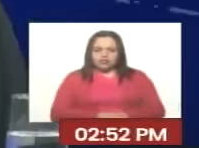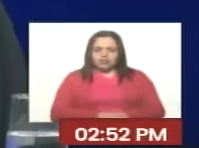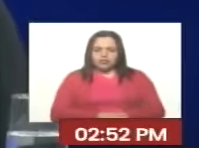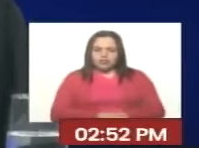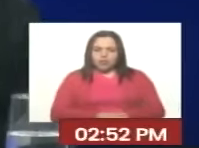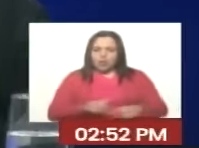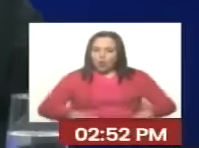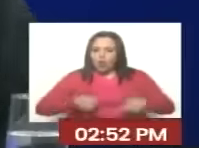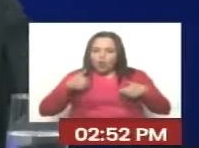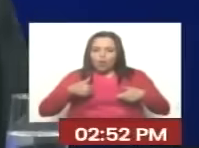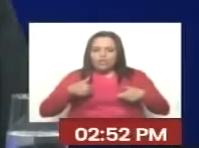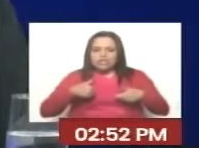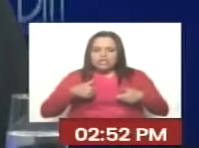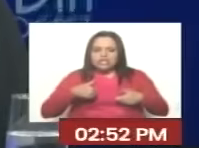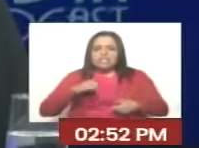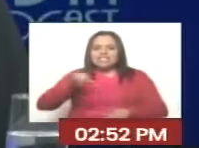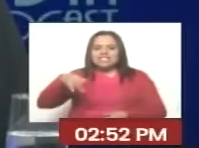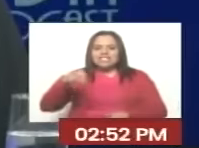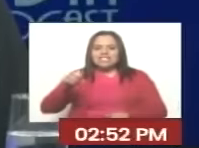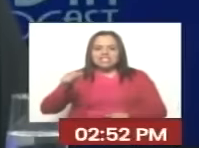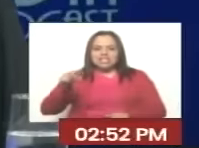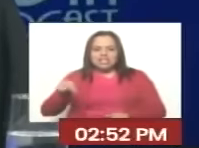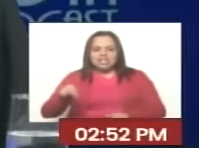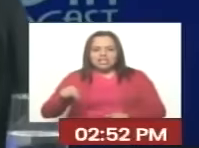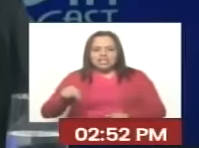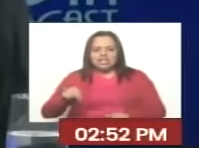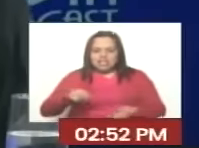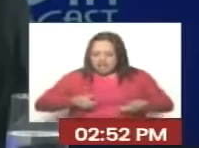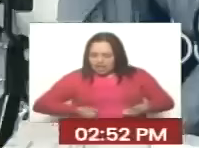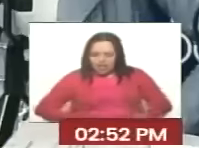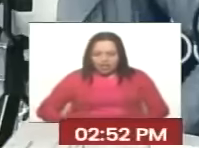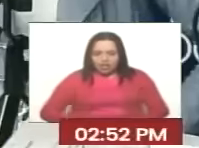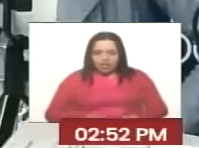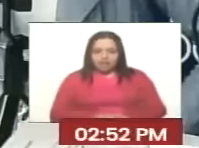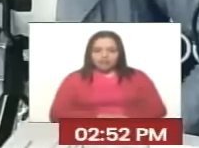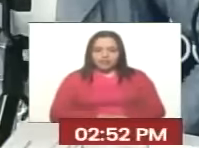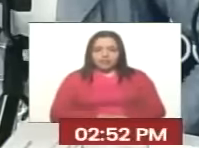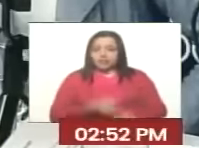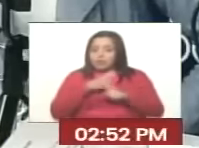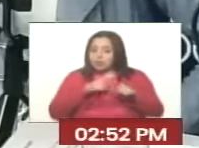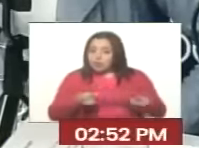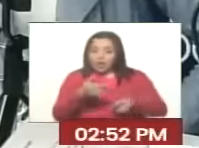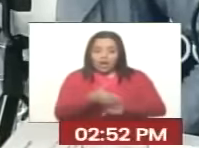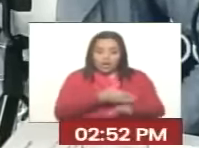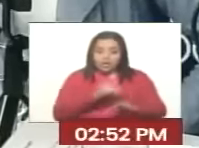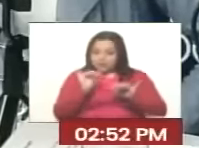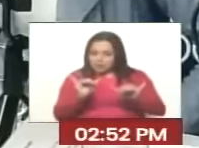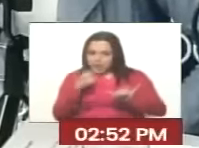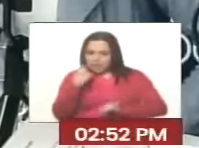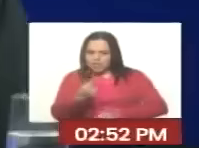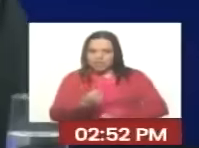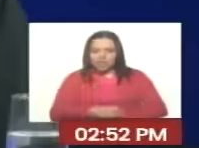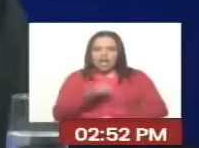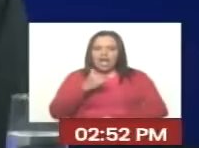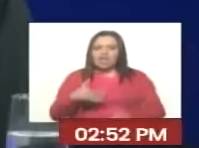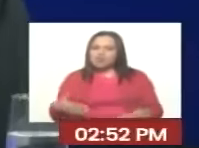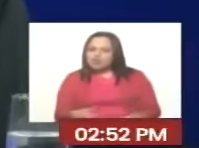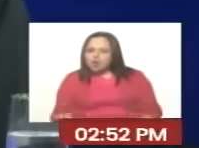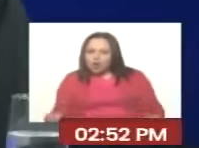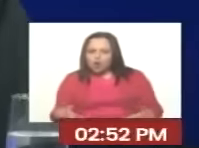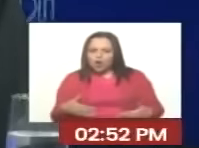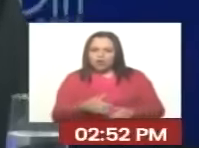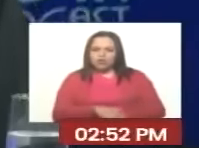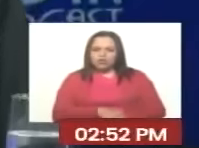jean y se lo bajaron hacia los tobillos. Él originalmente tenía, según lo que ellos mismos me dijeron, un short,